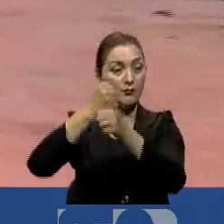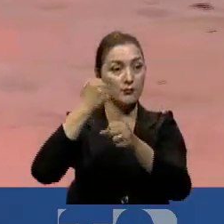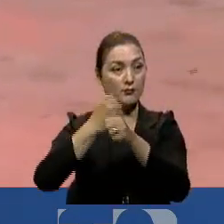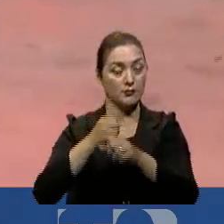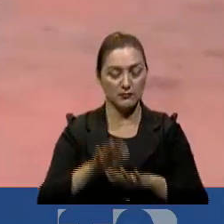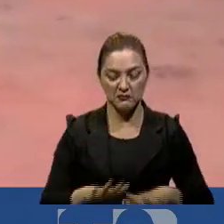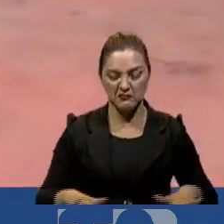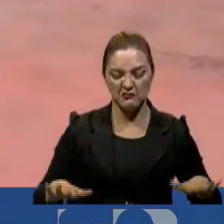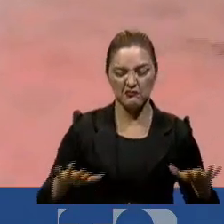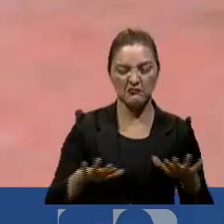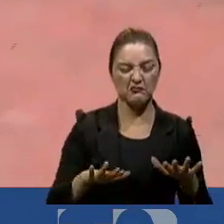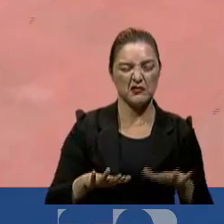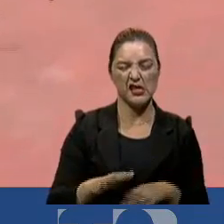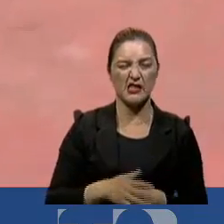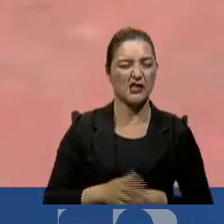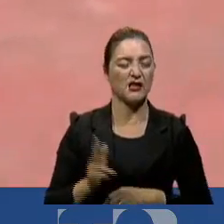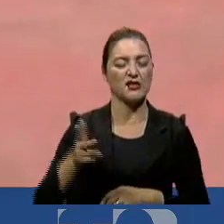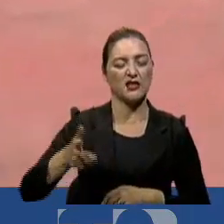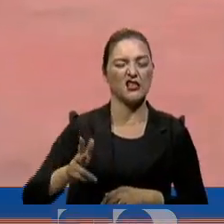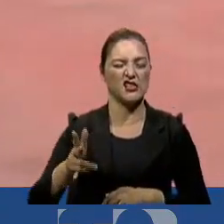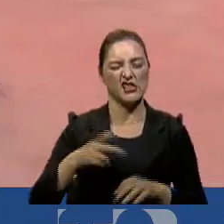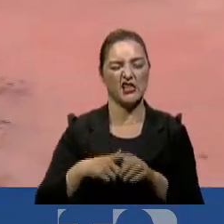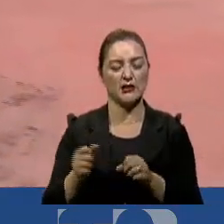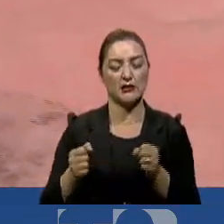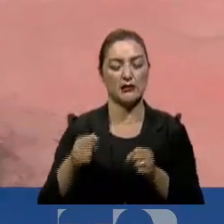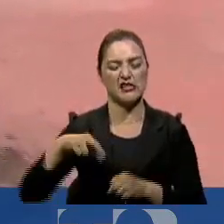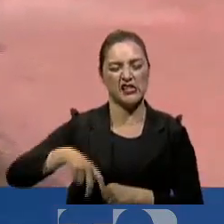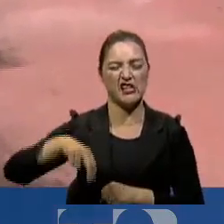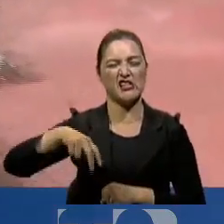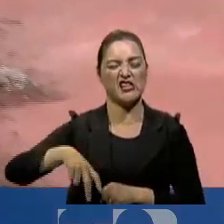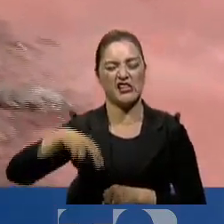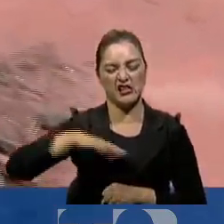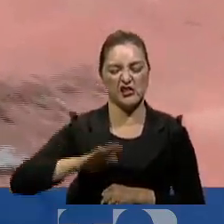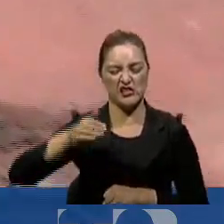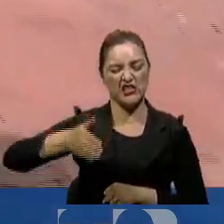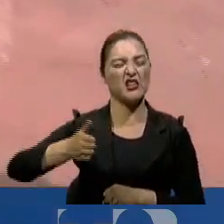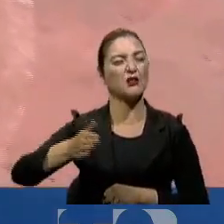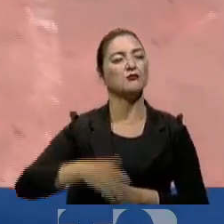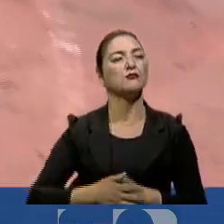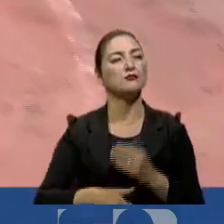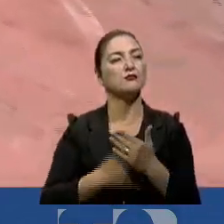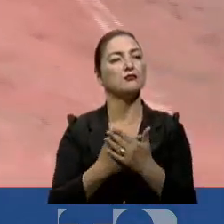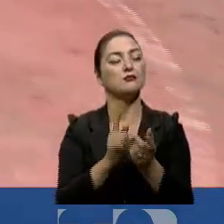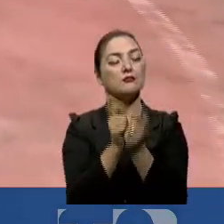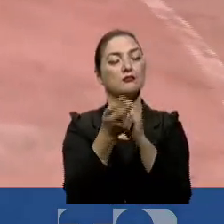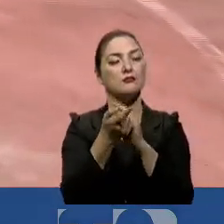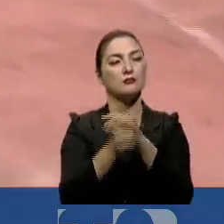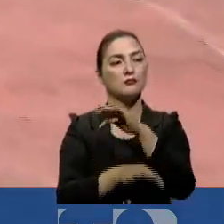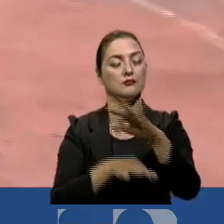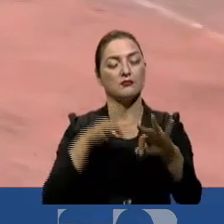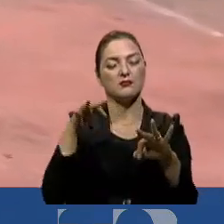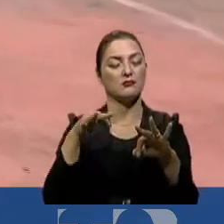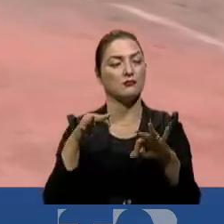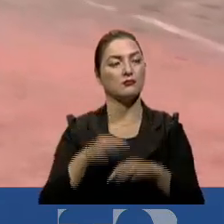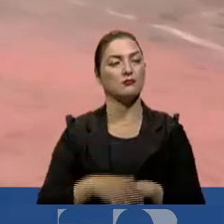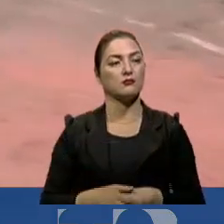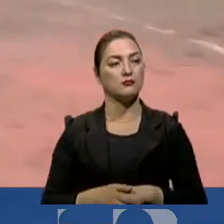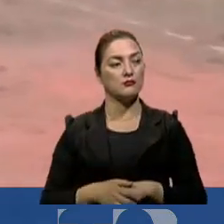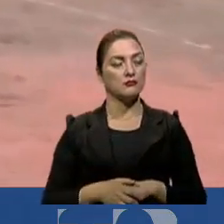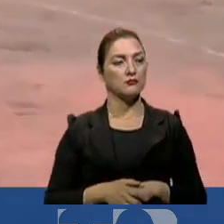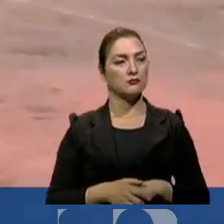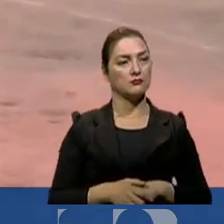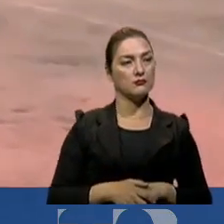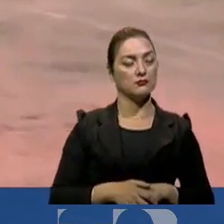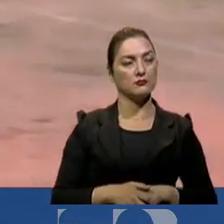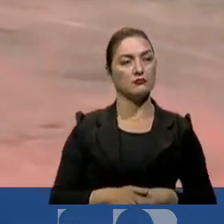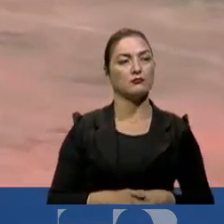realmente muy maltratado, muy deteriorado, por ello van a hacer un cambio total del piso de este espacio. Sin embargo, esto